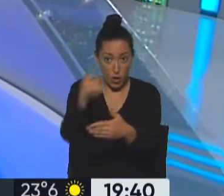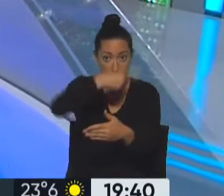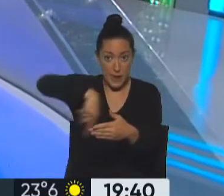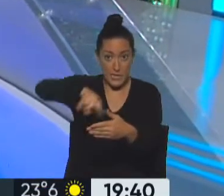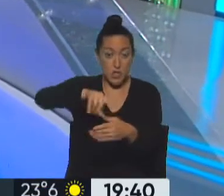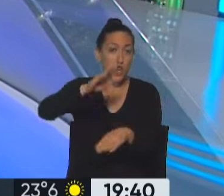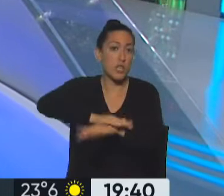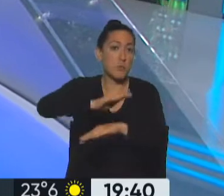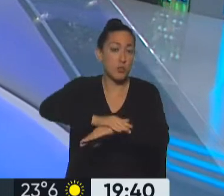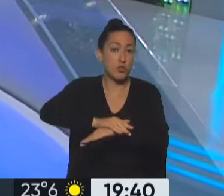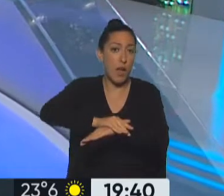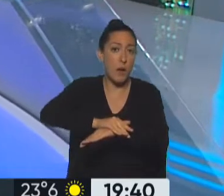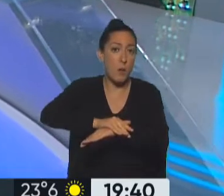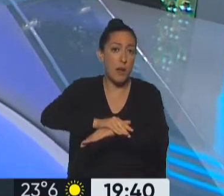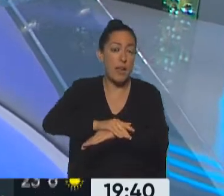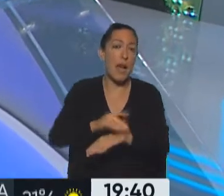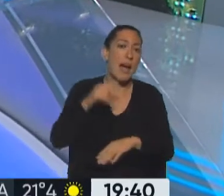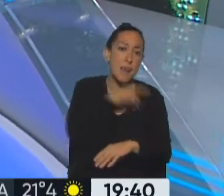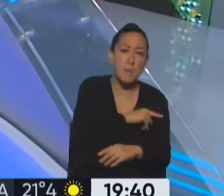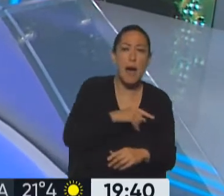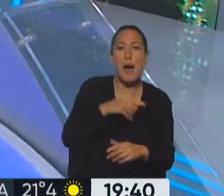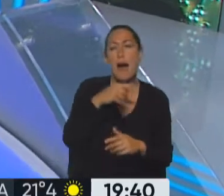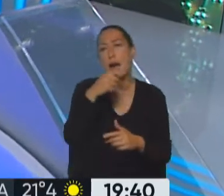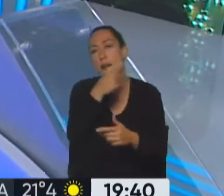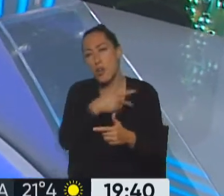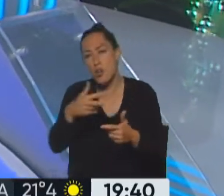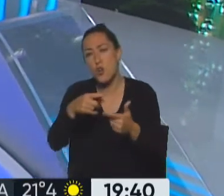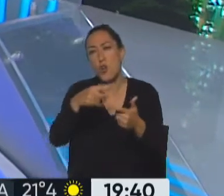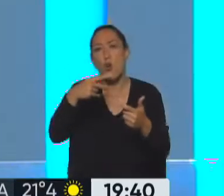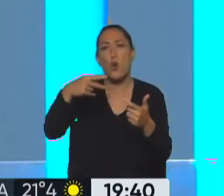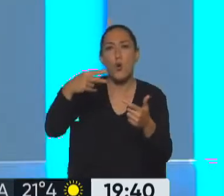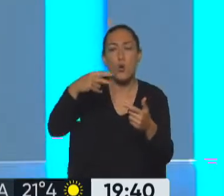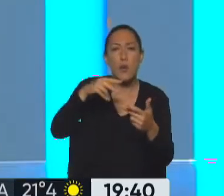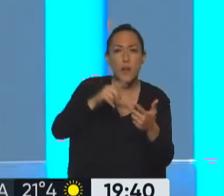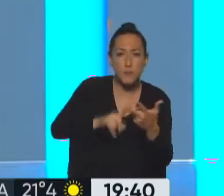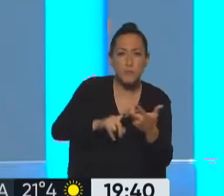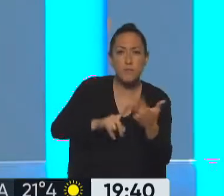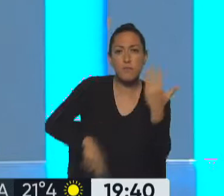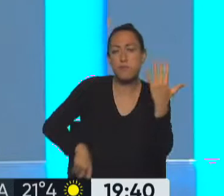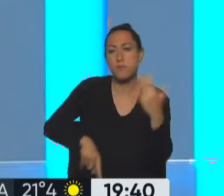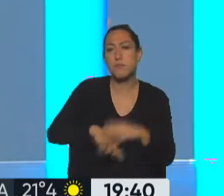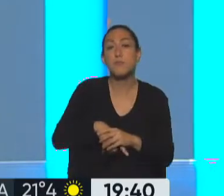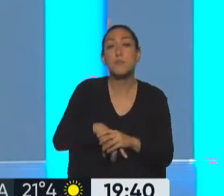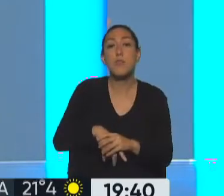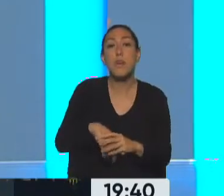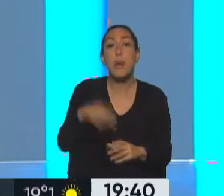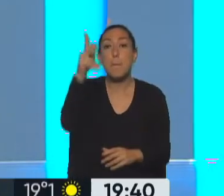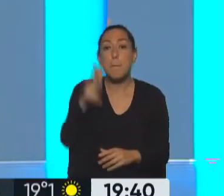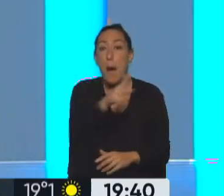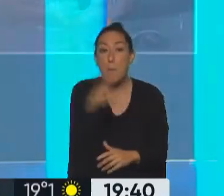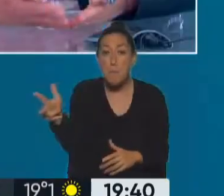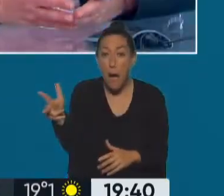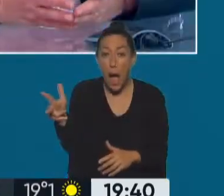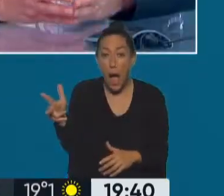que hacerse cargo En este caso Alemania Noruega etcétera hay muchísima atención el Papa Francisco se